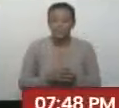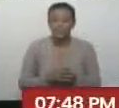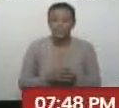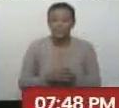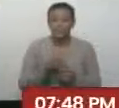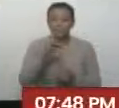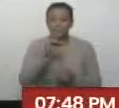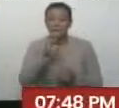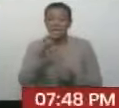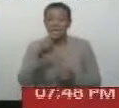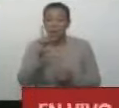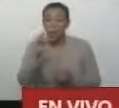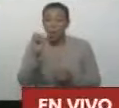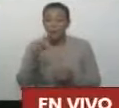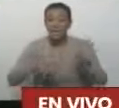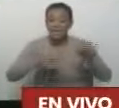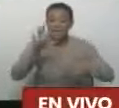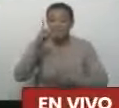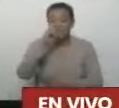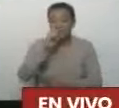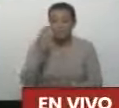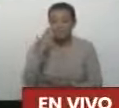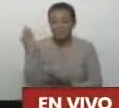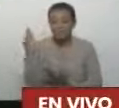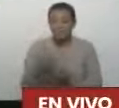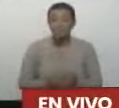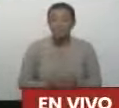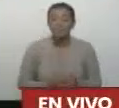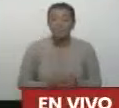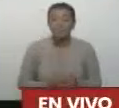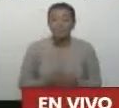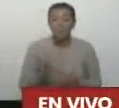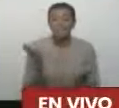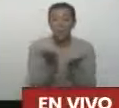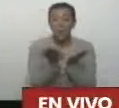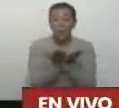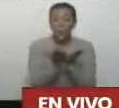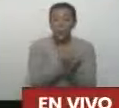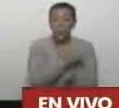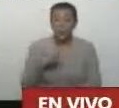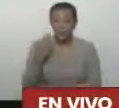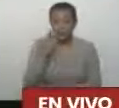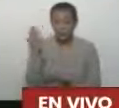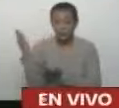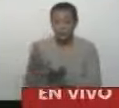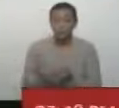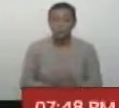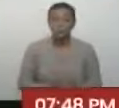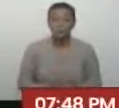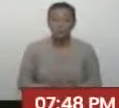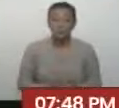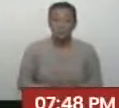Y Daniel López, 15 años. De Colegio El Peñón.